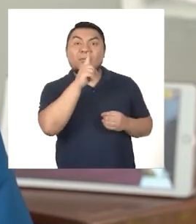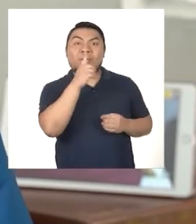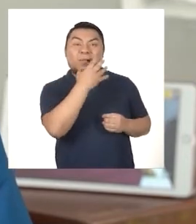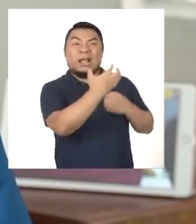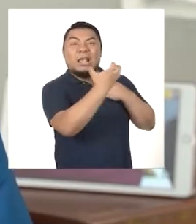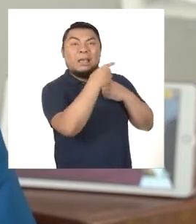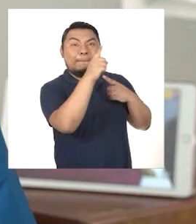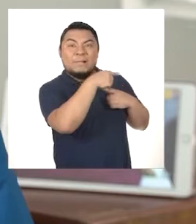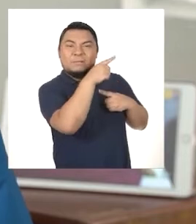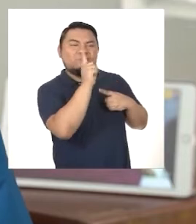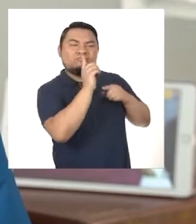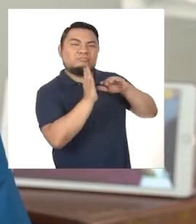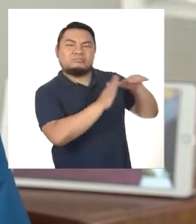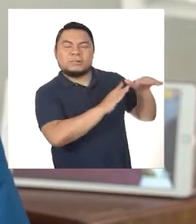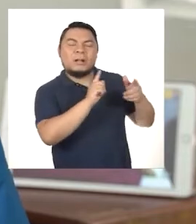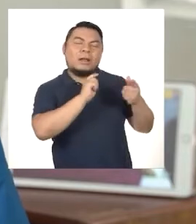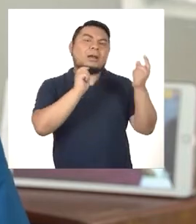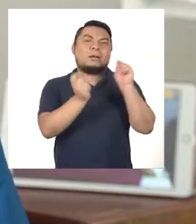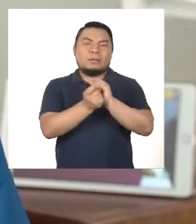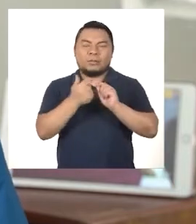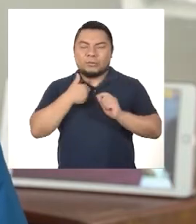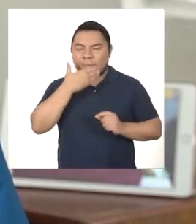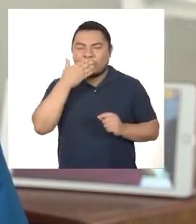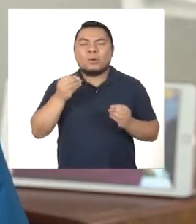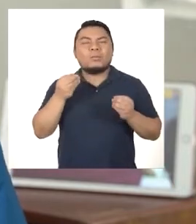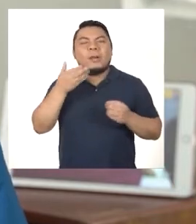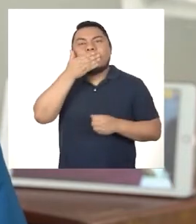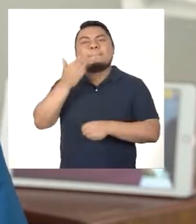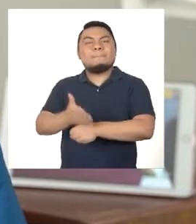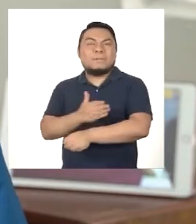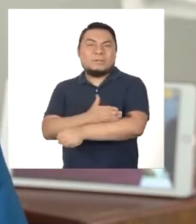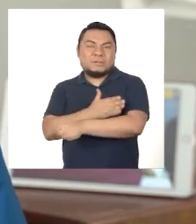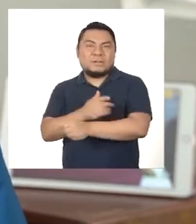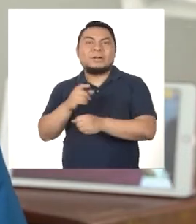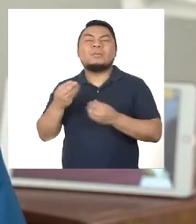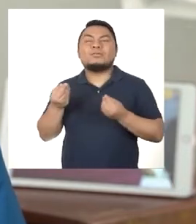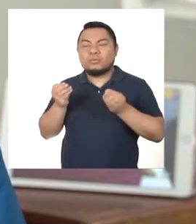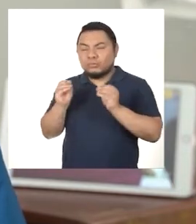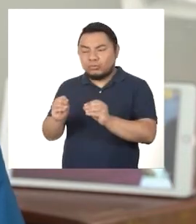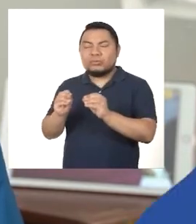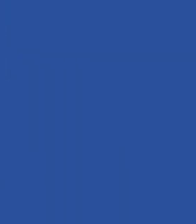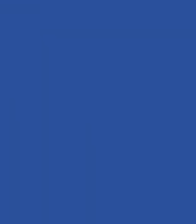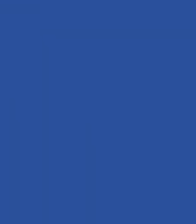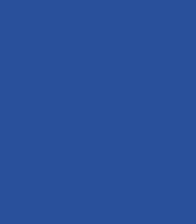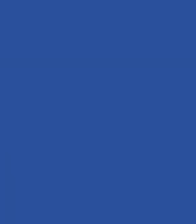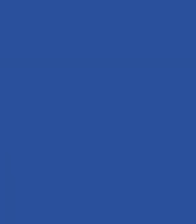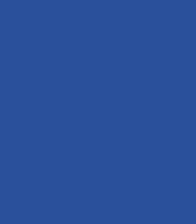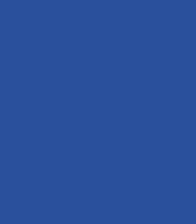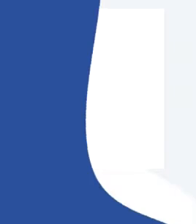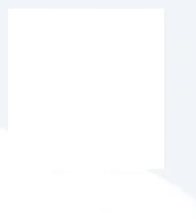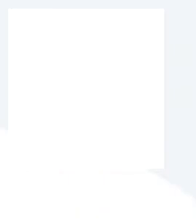criaron es la mejor y qué podemos hacer nosotros para mejorar nuestros métodos de crianza.